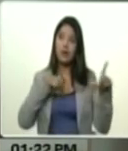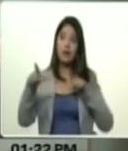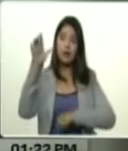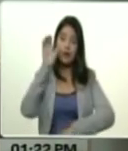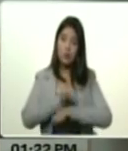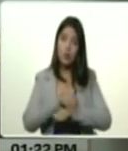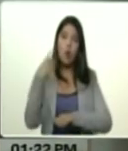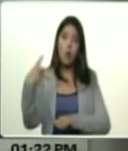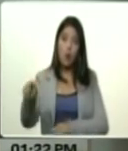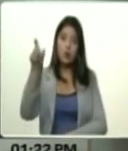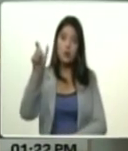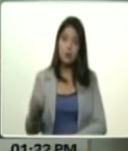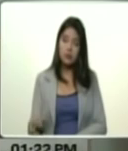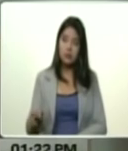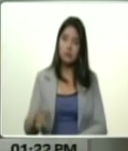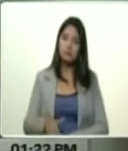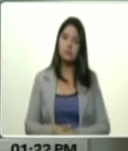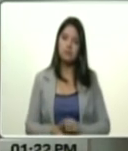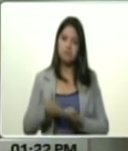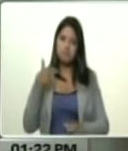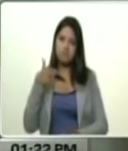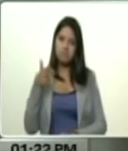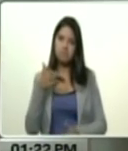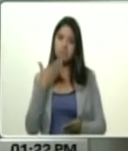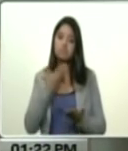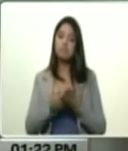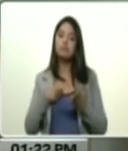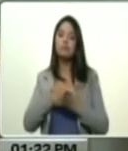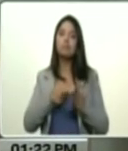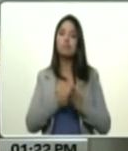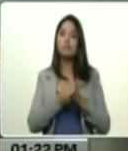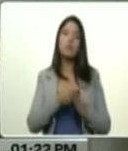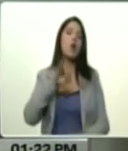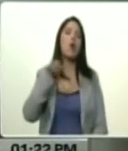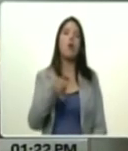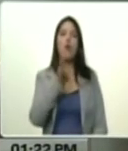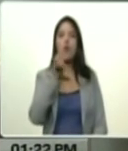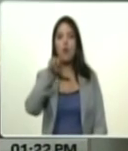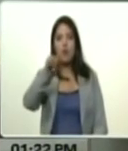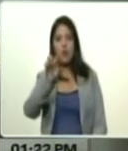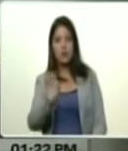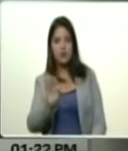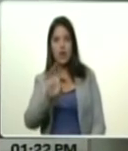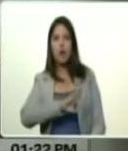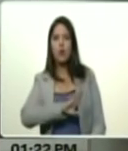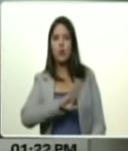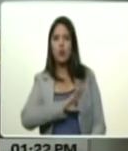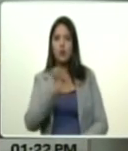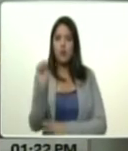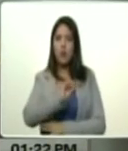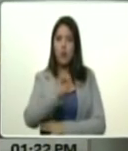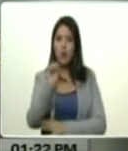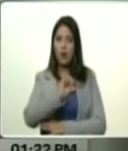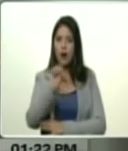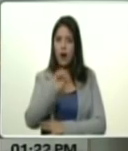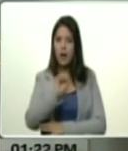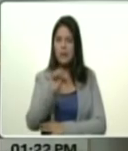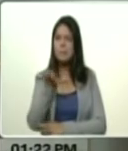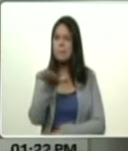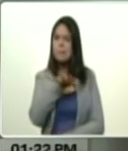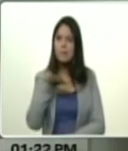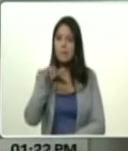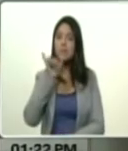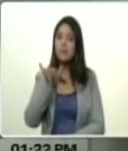a otro sicario, gatillero y cobra vacunas, que es cooperador José Enrique Abad, que es propietario de un vehículo utilizado en la